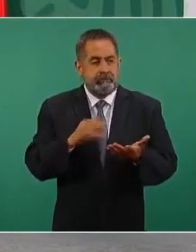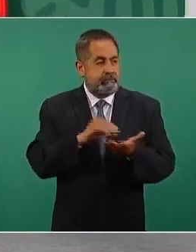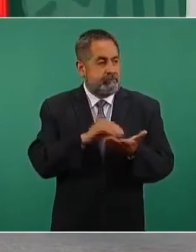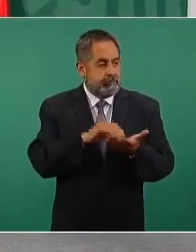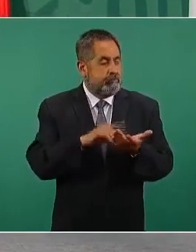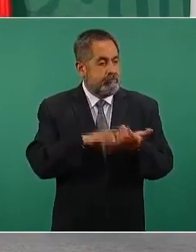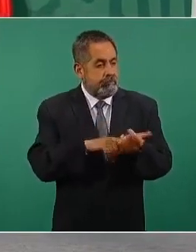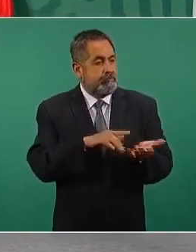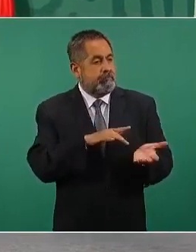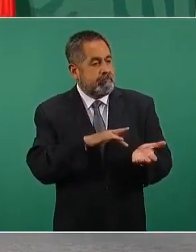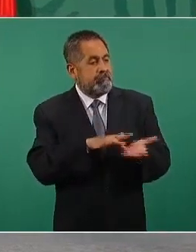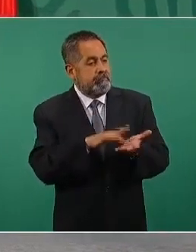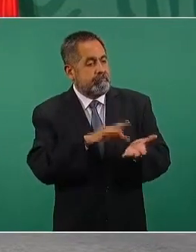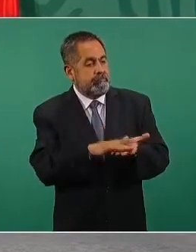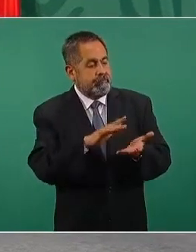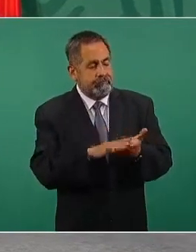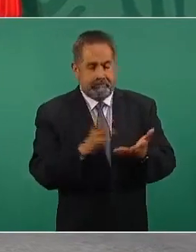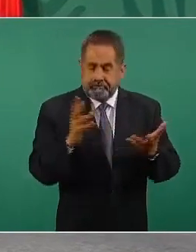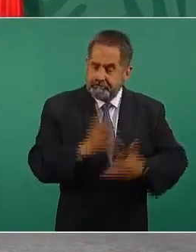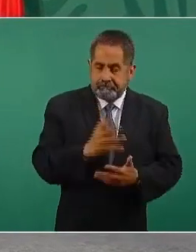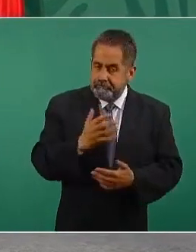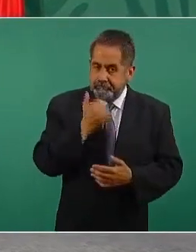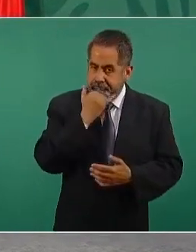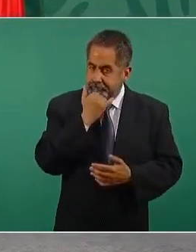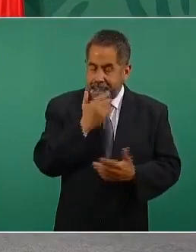apoyando a ese régimen corrupto.